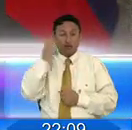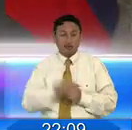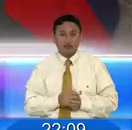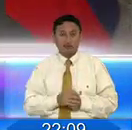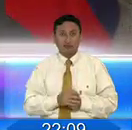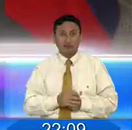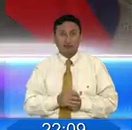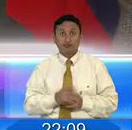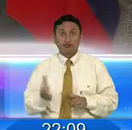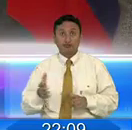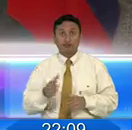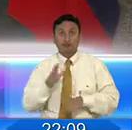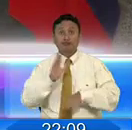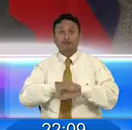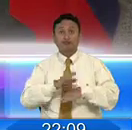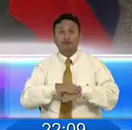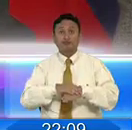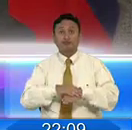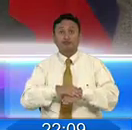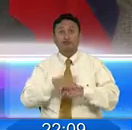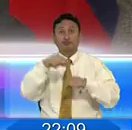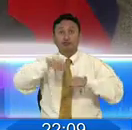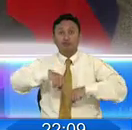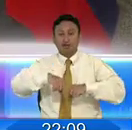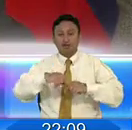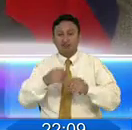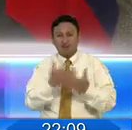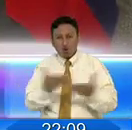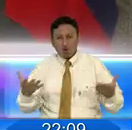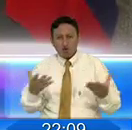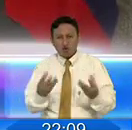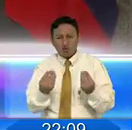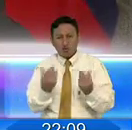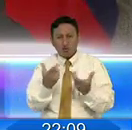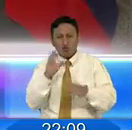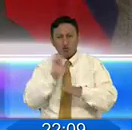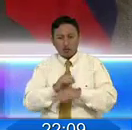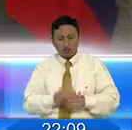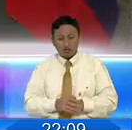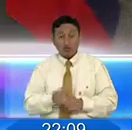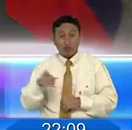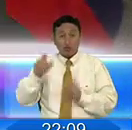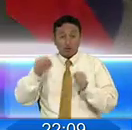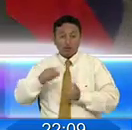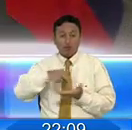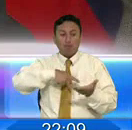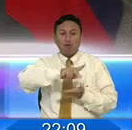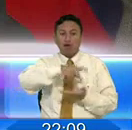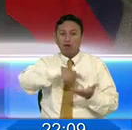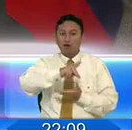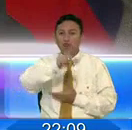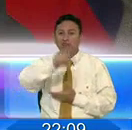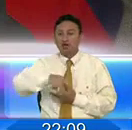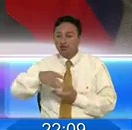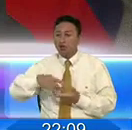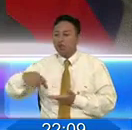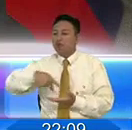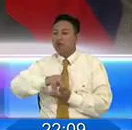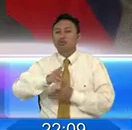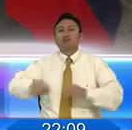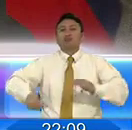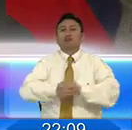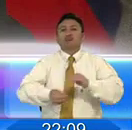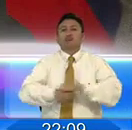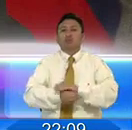las inmensas cantidades de dinero que saquearon al Estado ecuatoriano, pues pueden pagarlo todo, pueden comprarlo